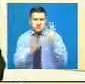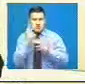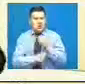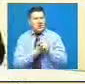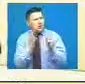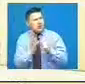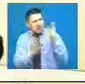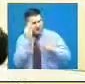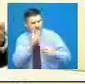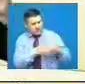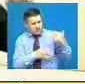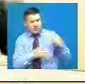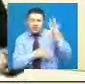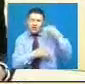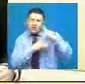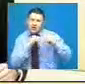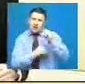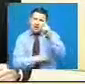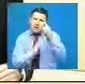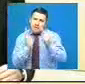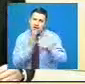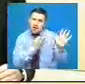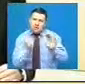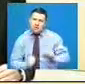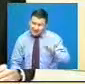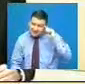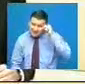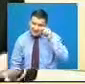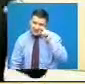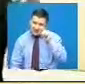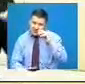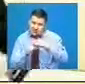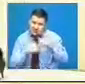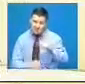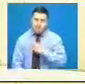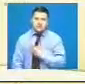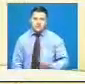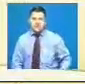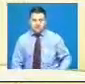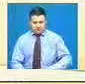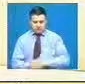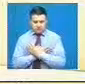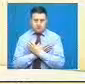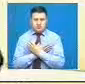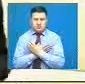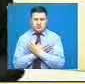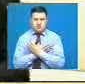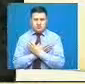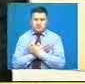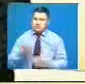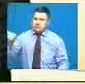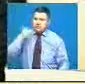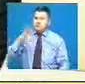2013, el dólar estaba a 1.800 pesos. El presidente de la República me llamó a su despacho. Me